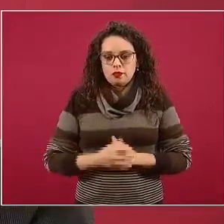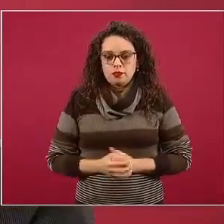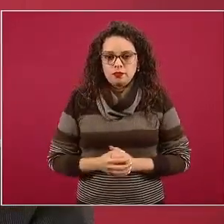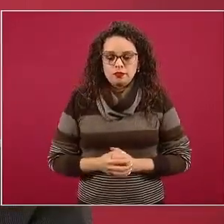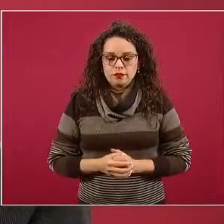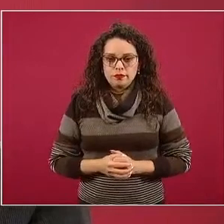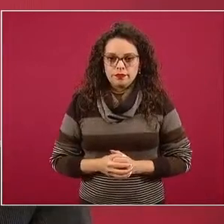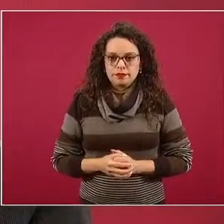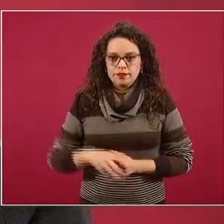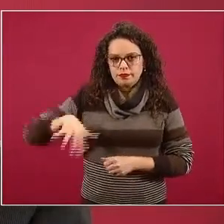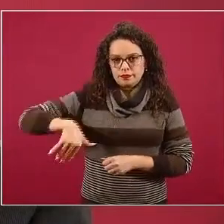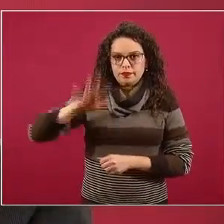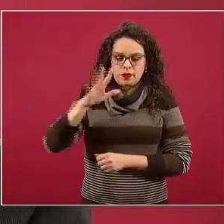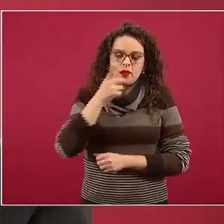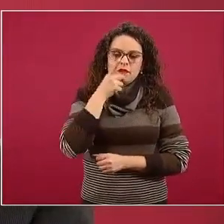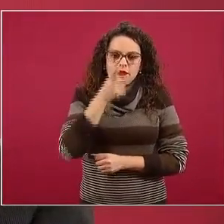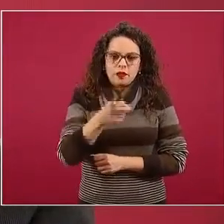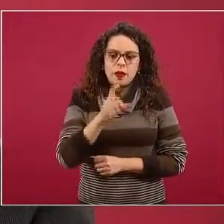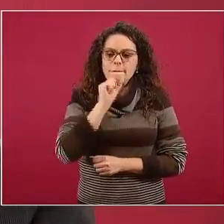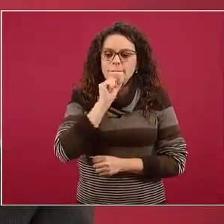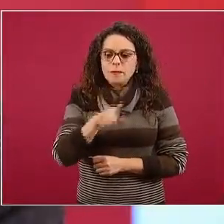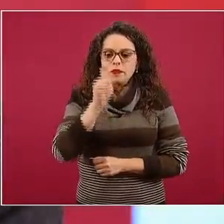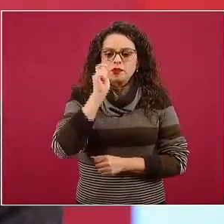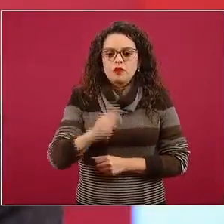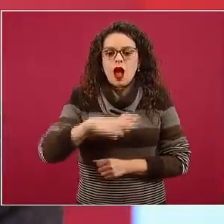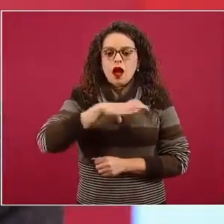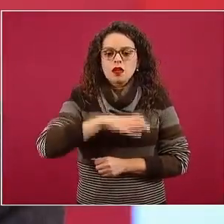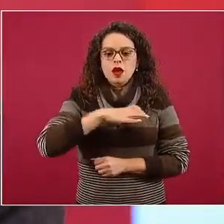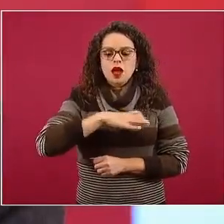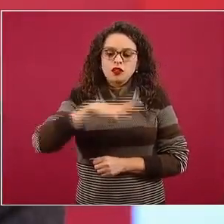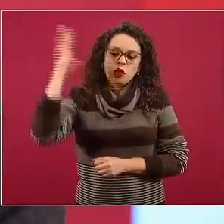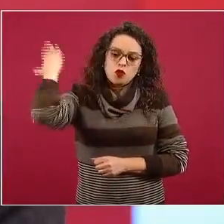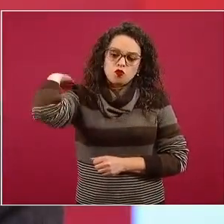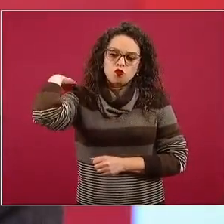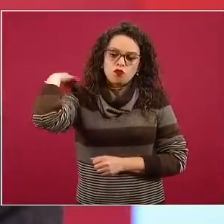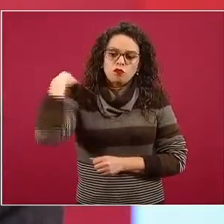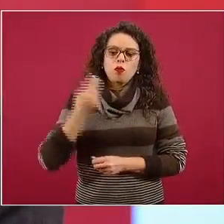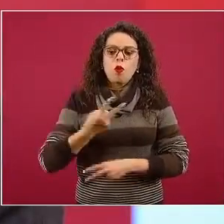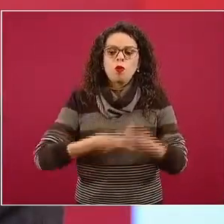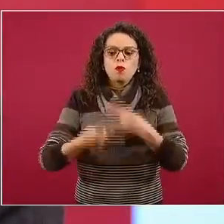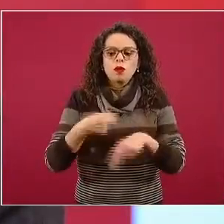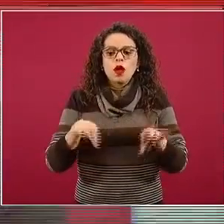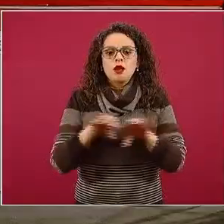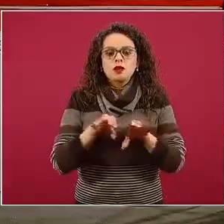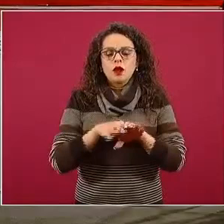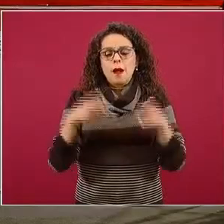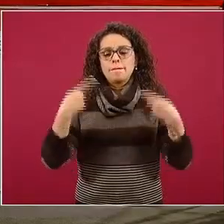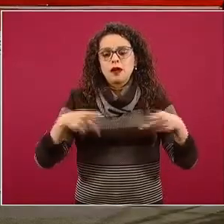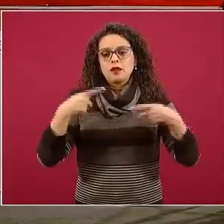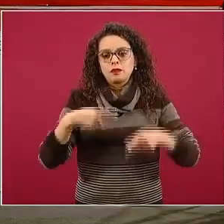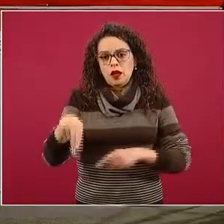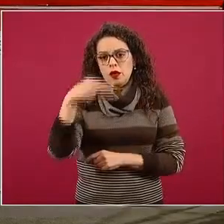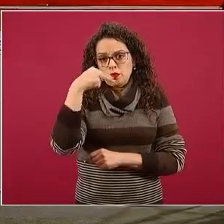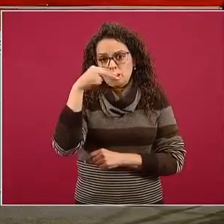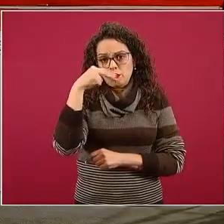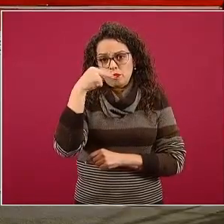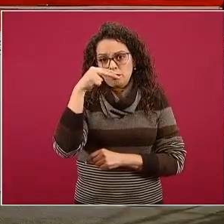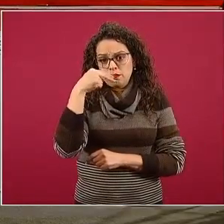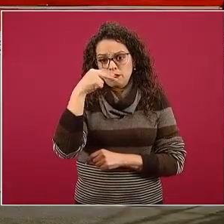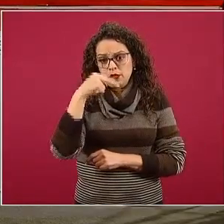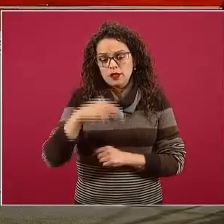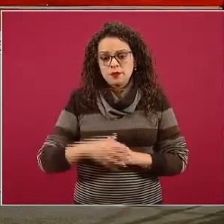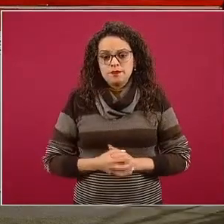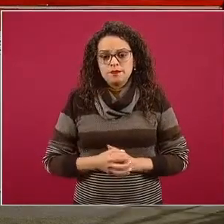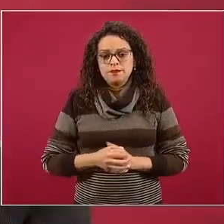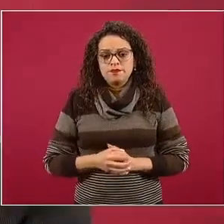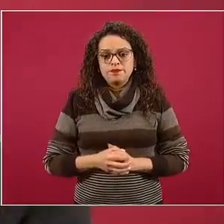mencionado, también el cáncer de pulmón se produce en personas que son fumadoras de segunda mano,